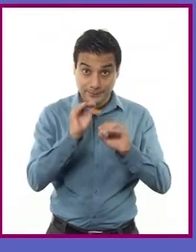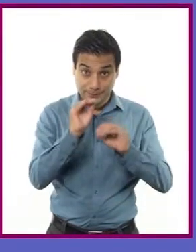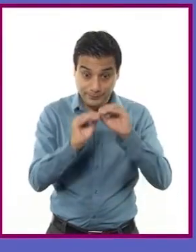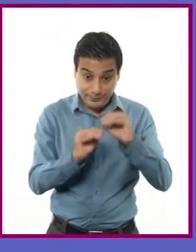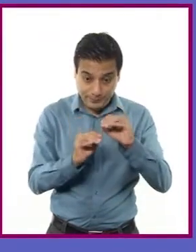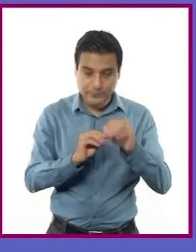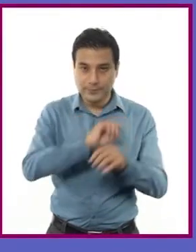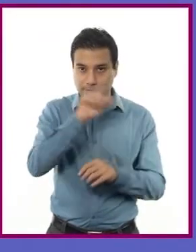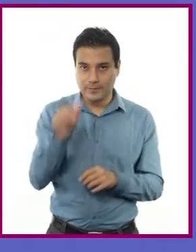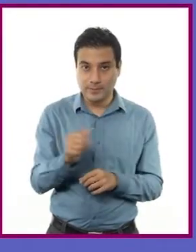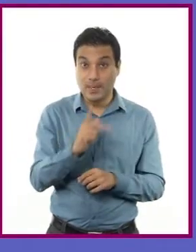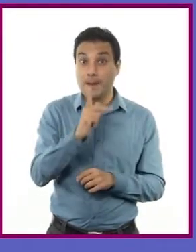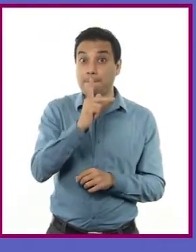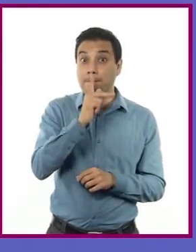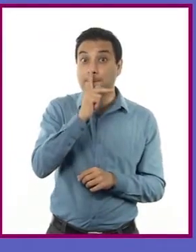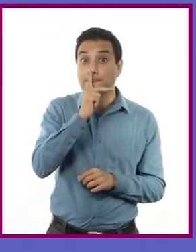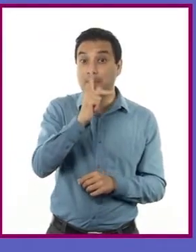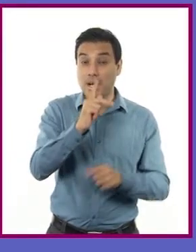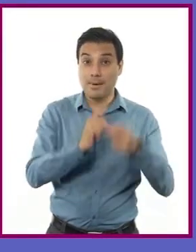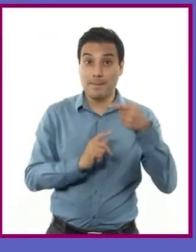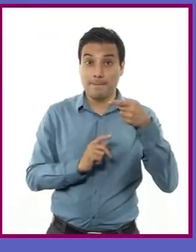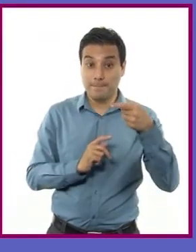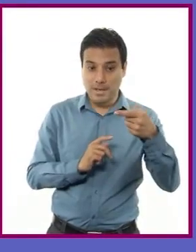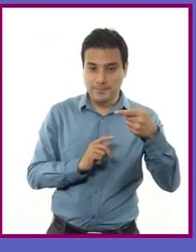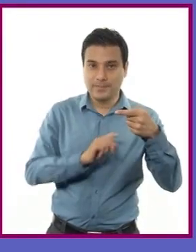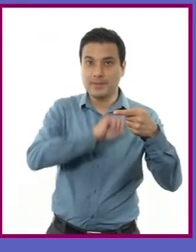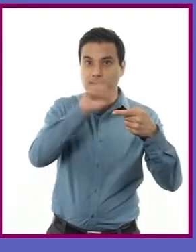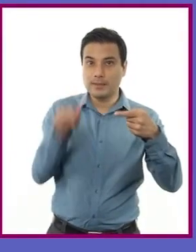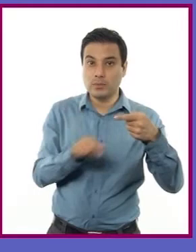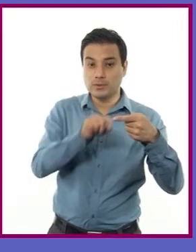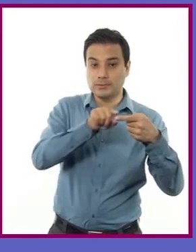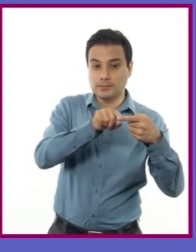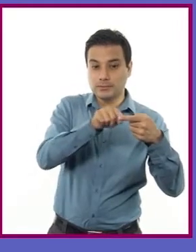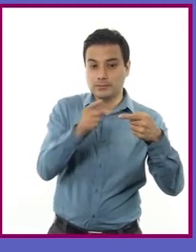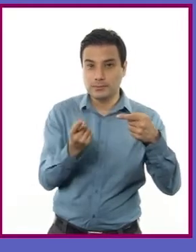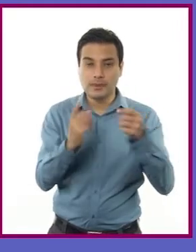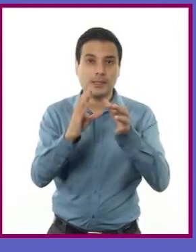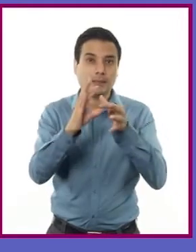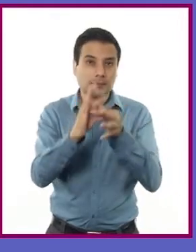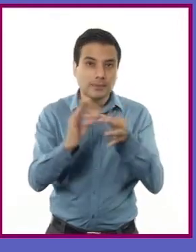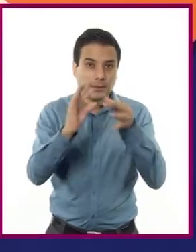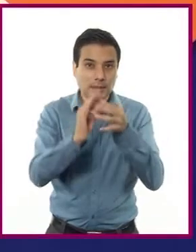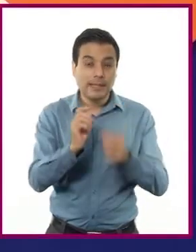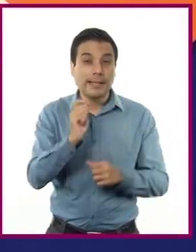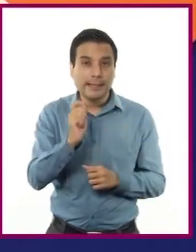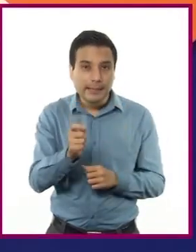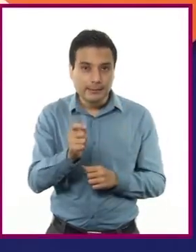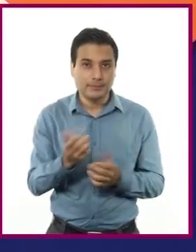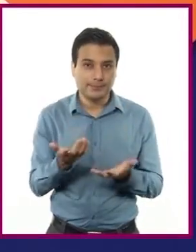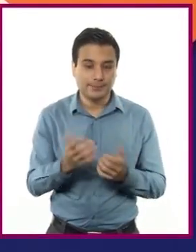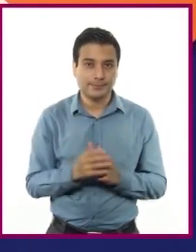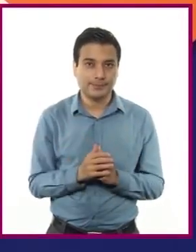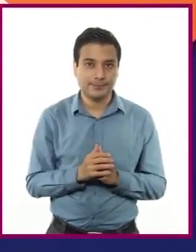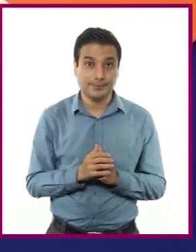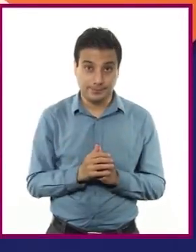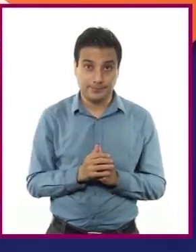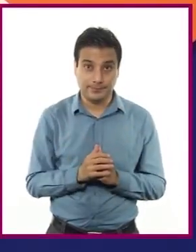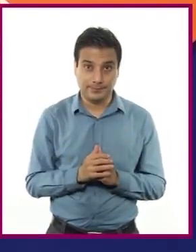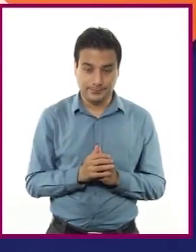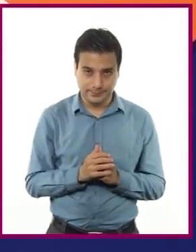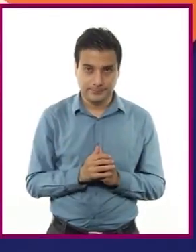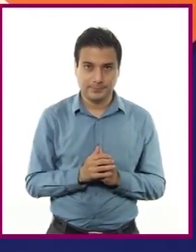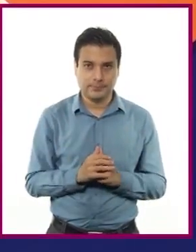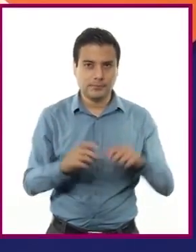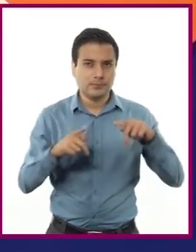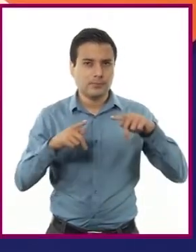palabra, utilizando definiciones que sean claras y concisas, tomando en cuenta al tipo de lector al